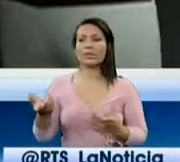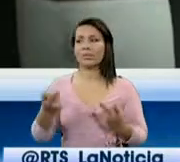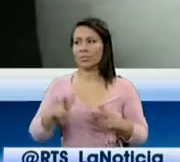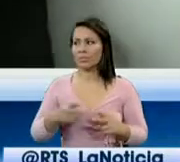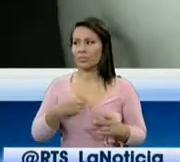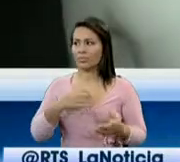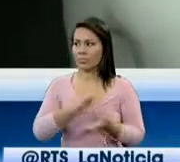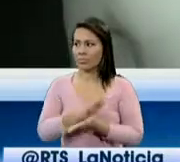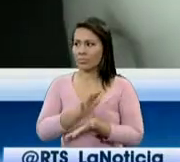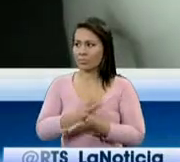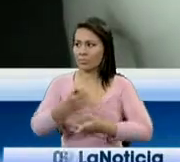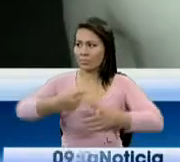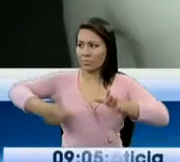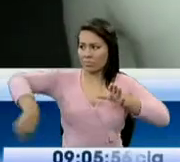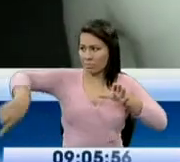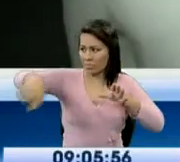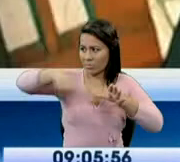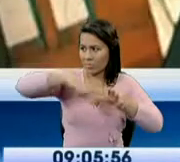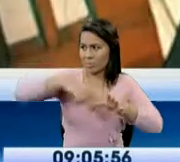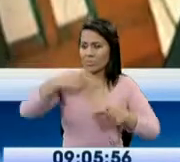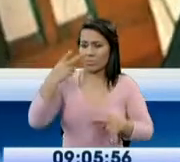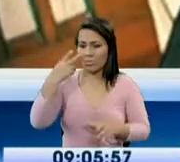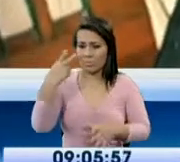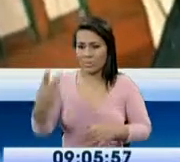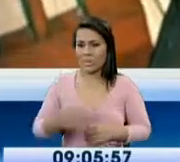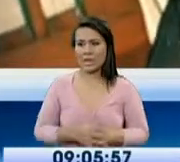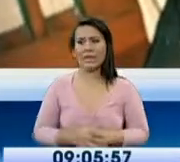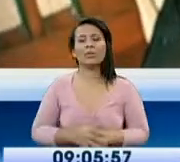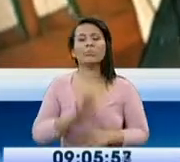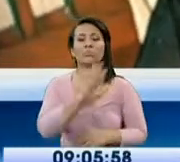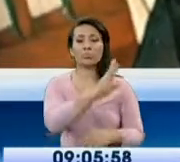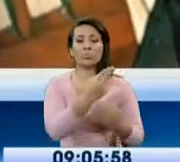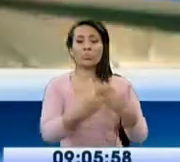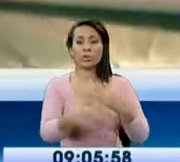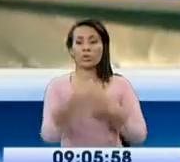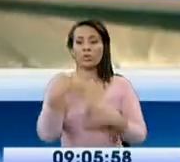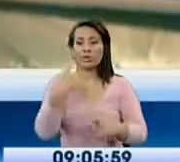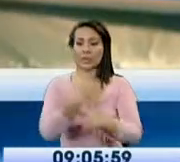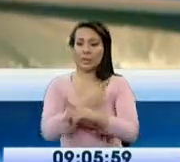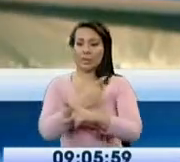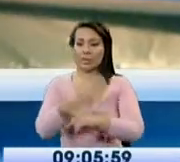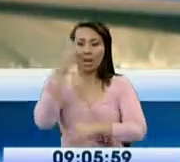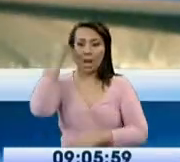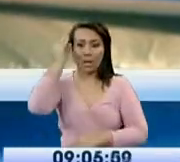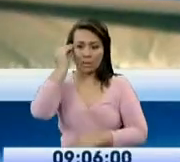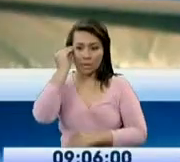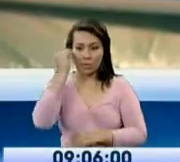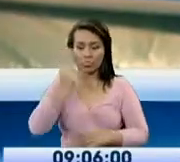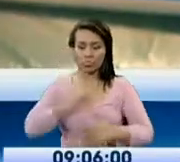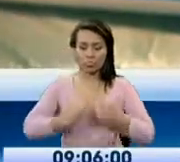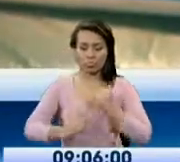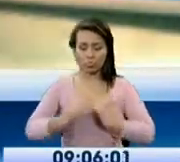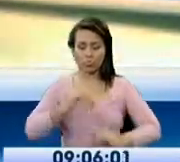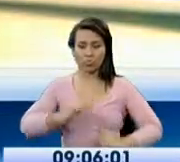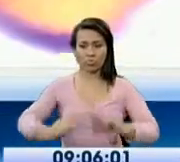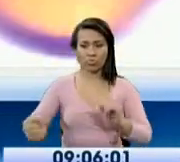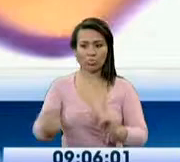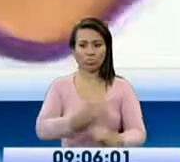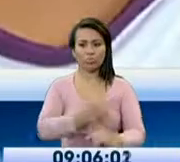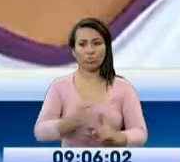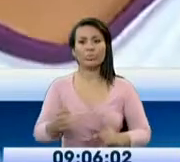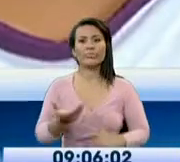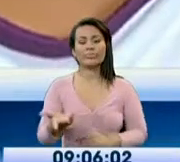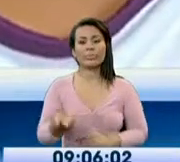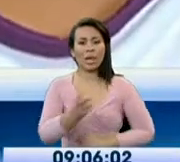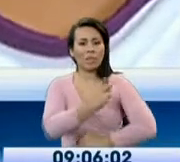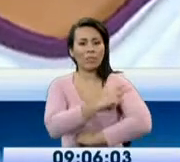costilla, en las piernas. Su hijo tiene discapacidad intelectual y dice que sufre discriminación. A la